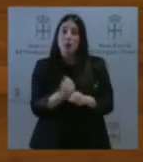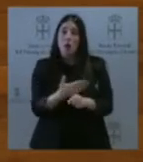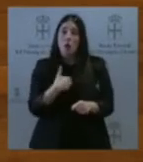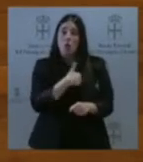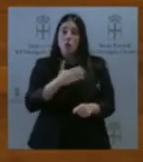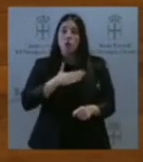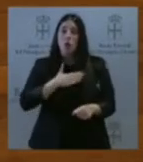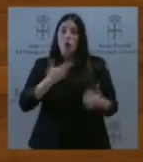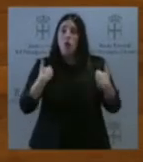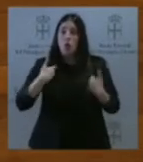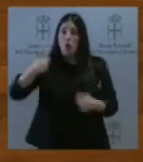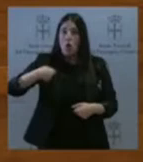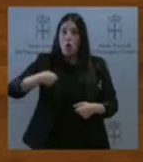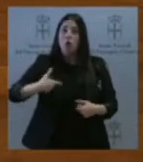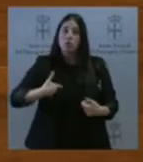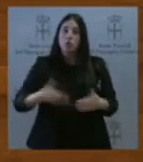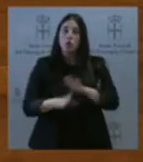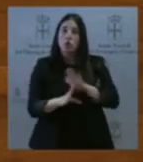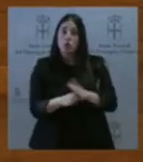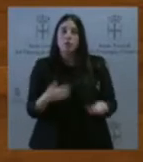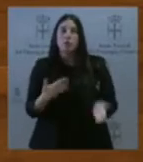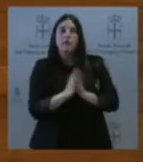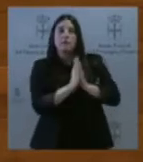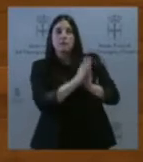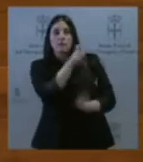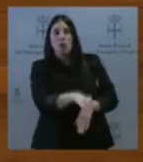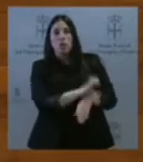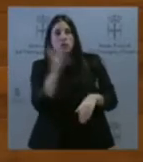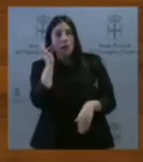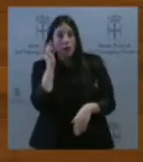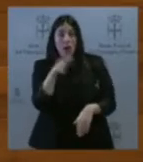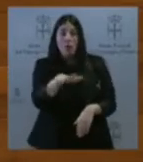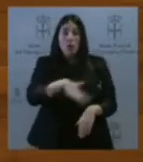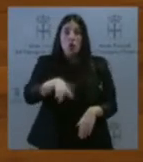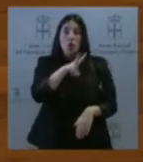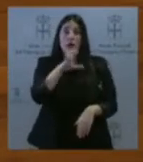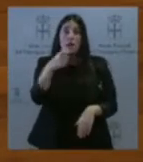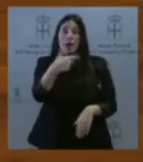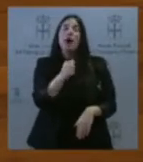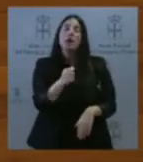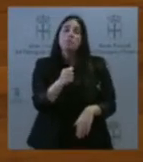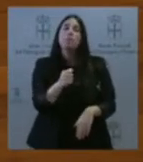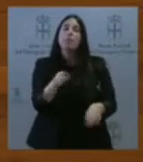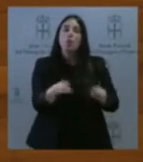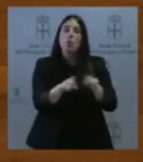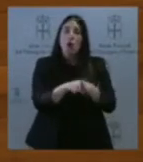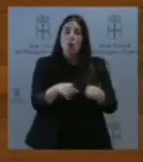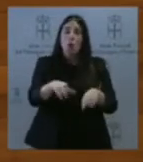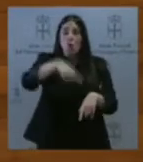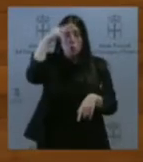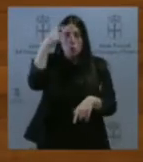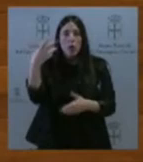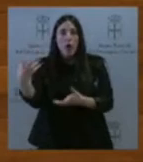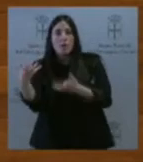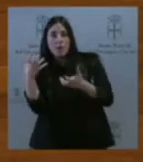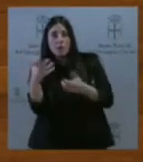consejera? Porque La Vega plantea un dilema entre cultura y beneficio, entre memoria y expolio, entre interés general e intereses particulares.